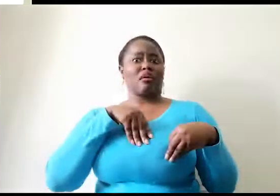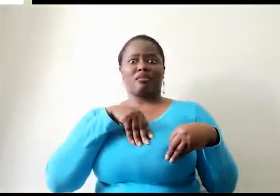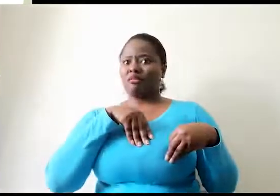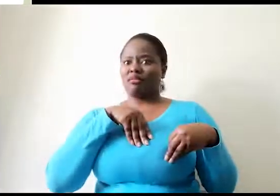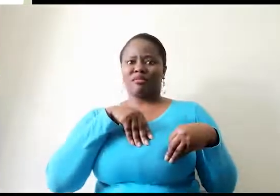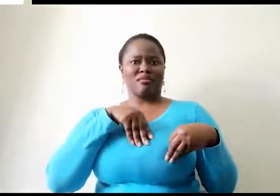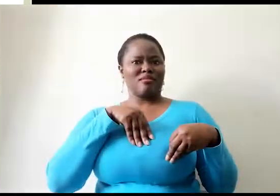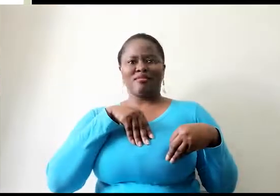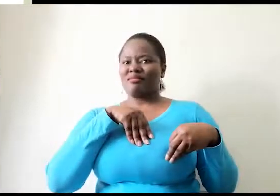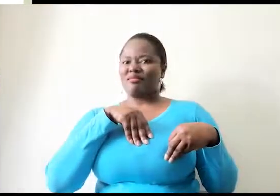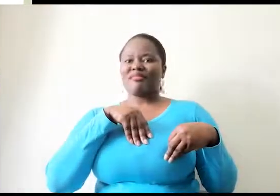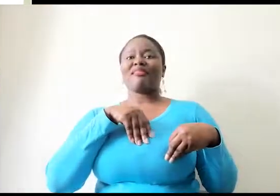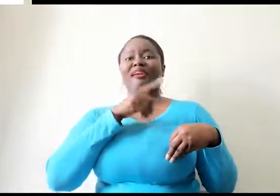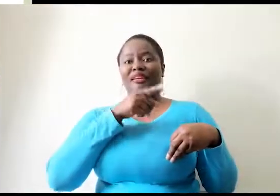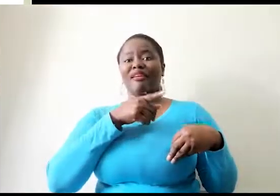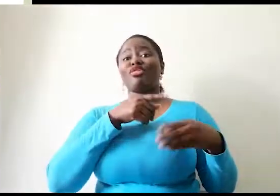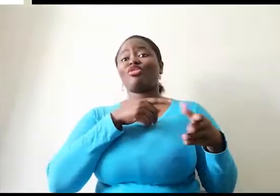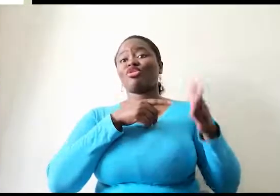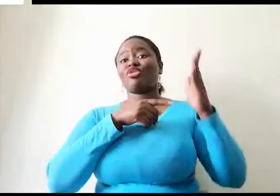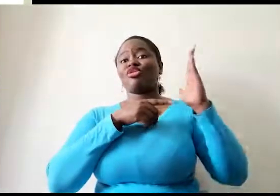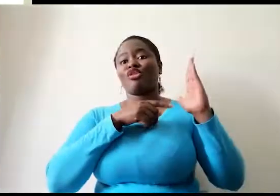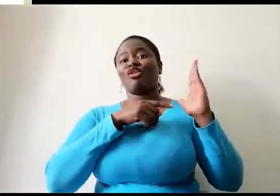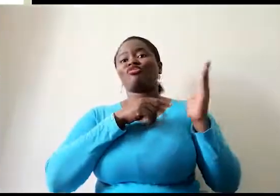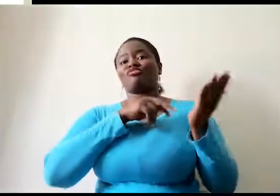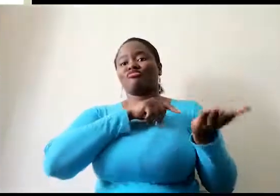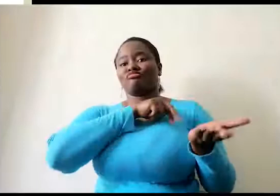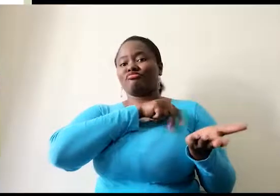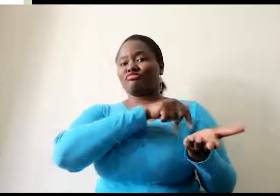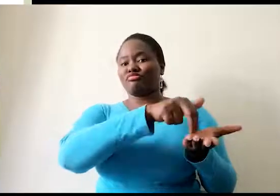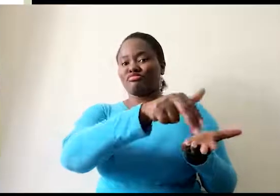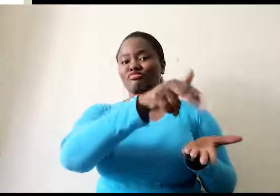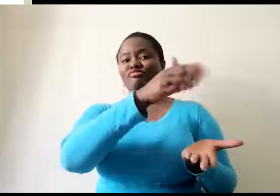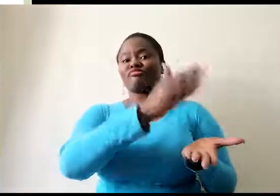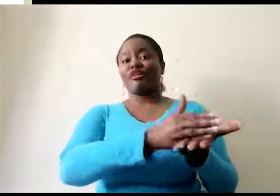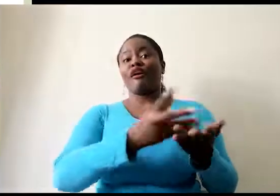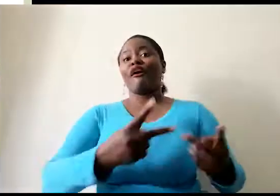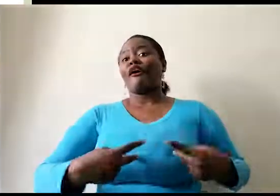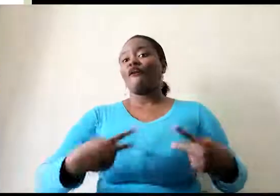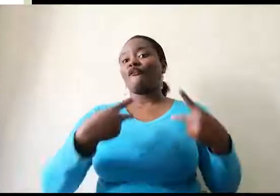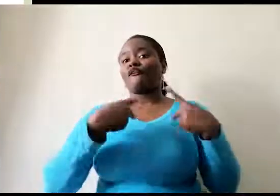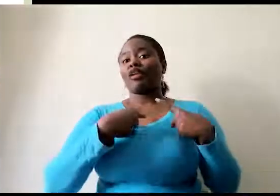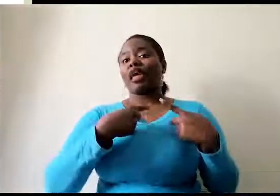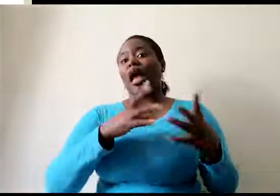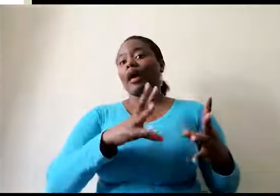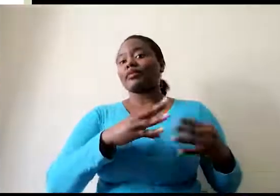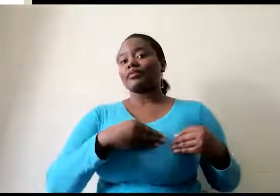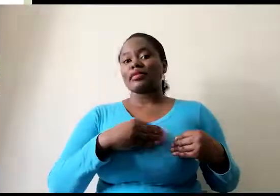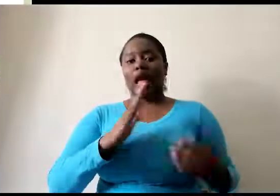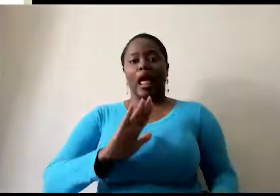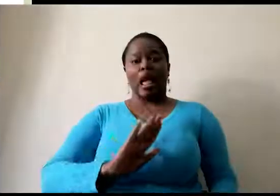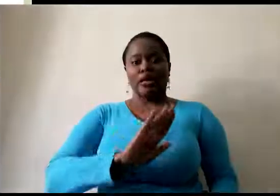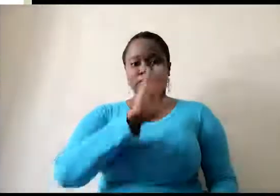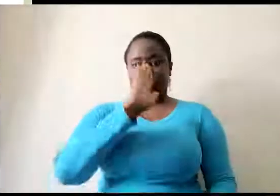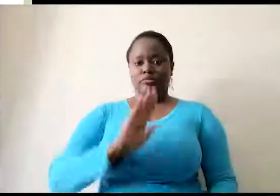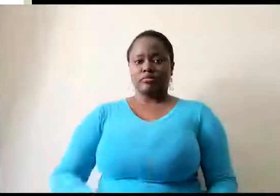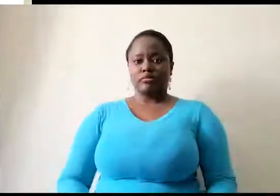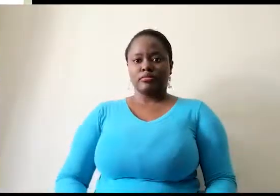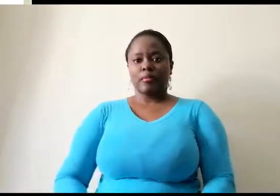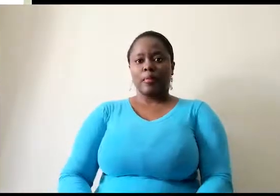naturalmente aparecieron, porque así lo han determinado los dioses o la vida misma o el destino